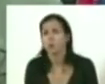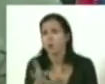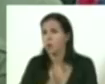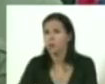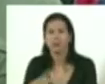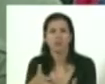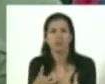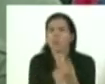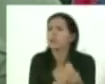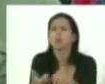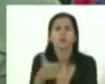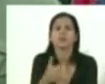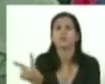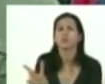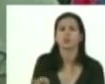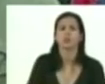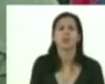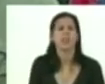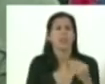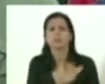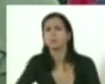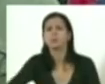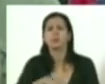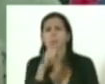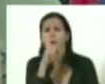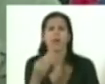¿qué hizo nuestro gobierno? ¿Qué hizo Nicolás Maduro?